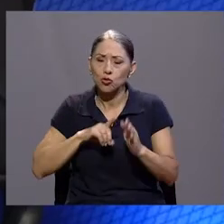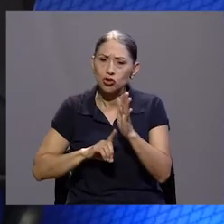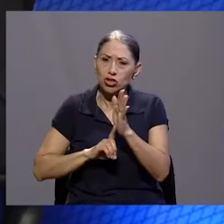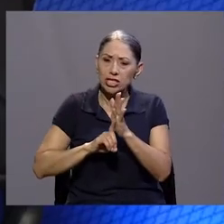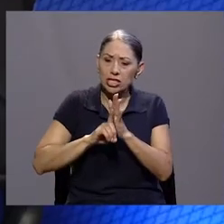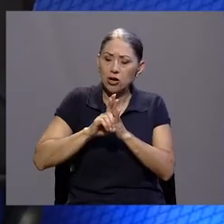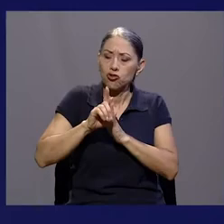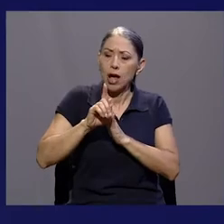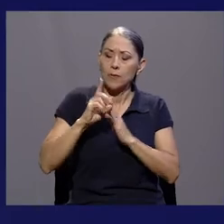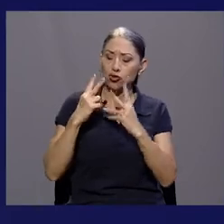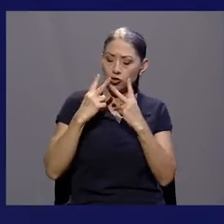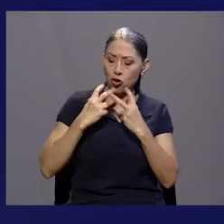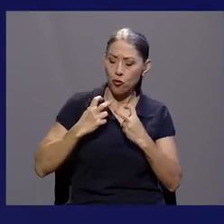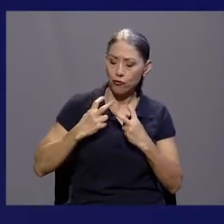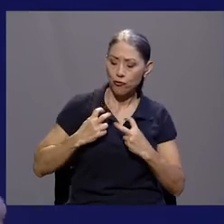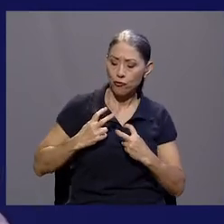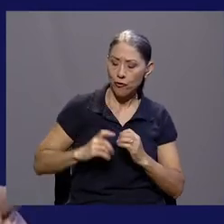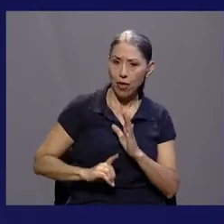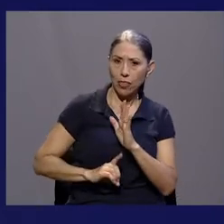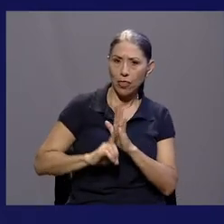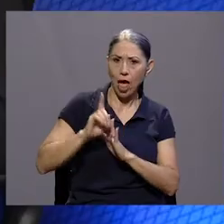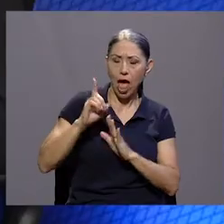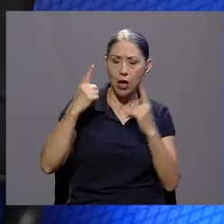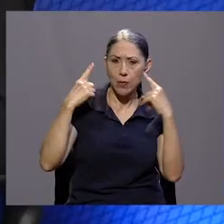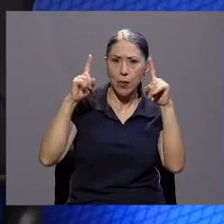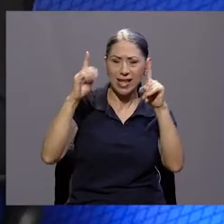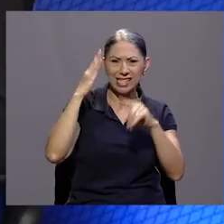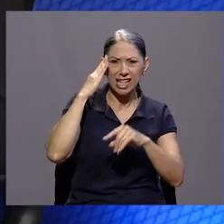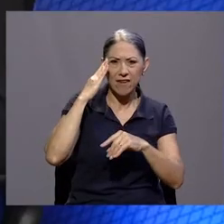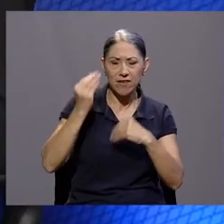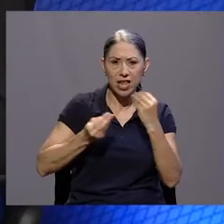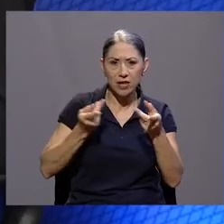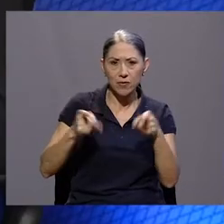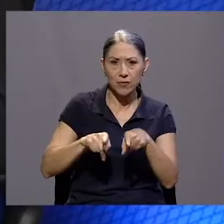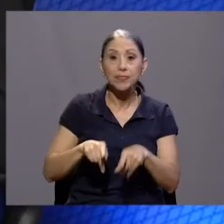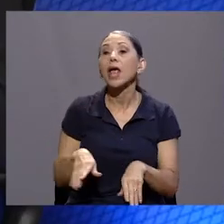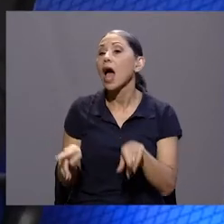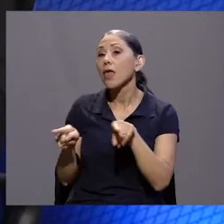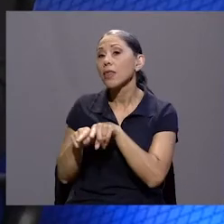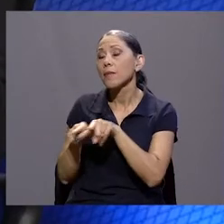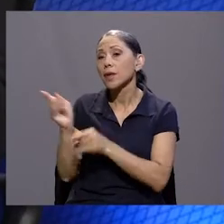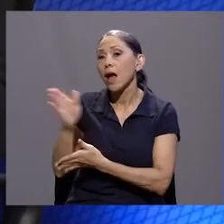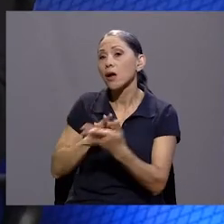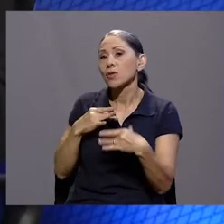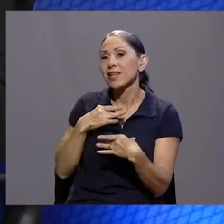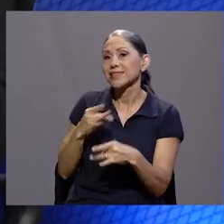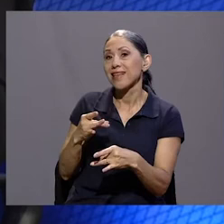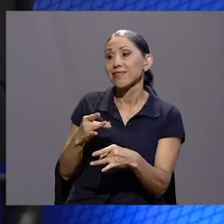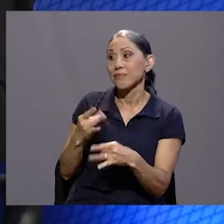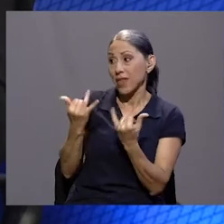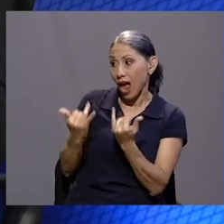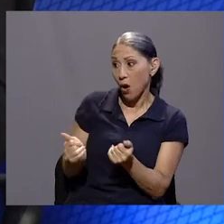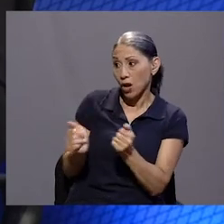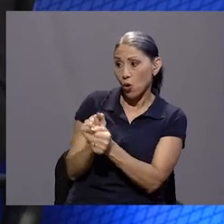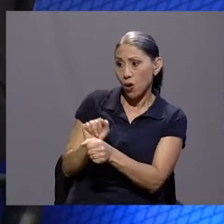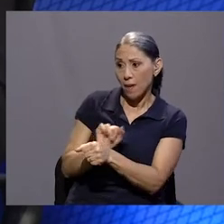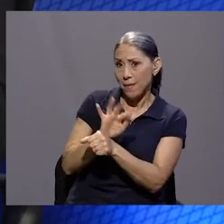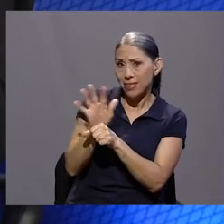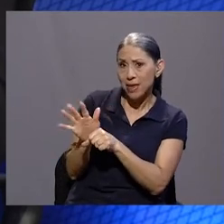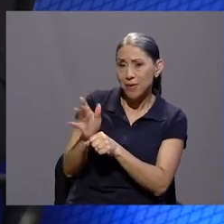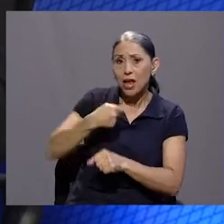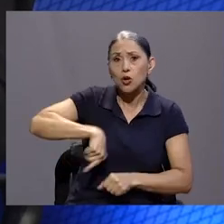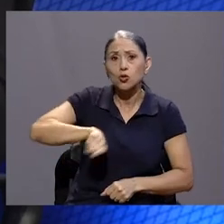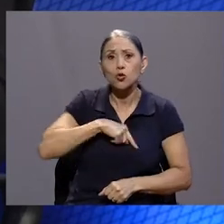capacidad de autoanálisis y claro ha habido también algo que es interesante la misma pandemia nos empuja a buscar características